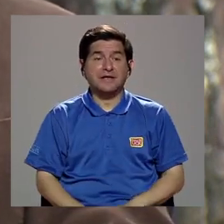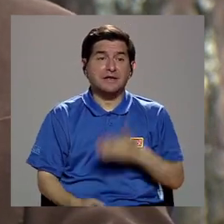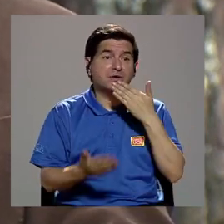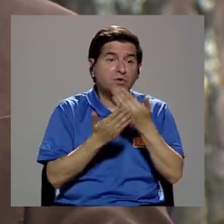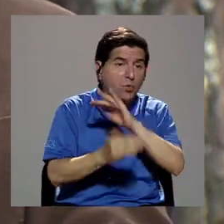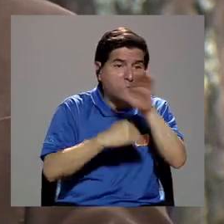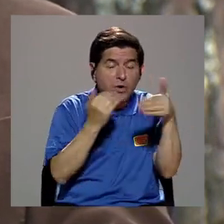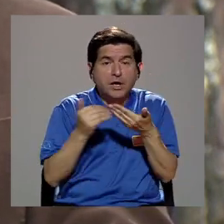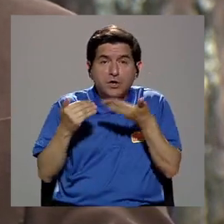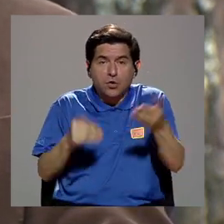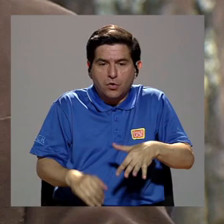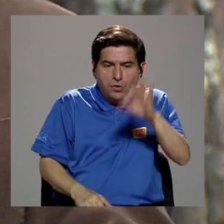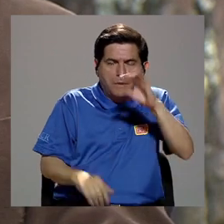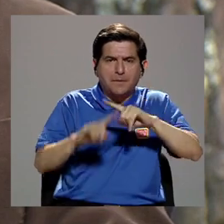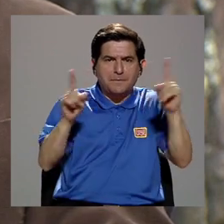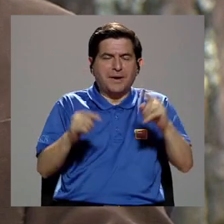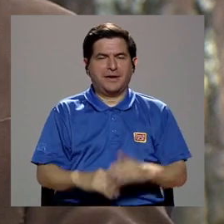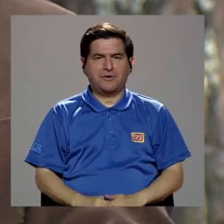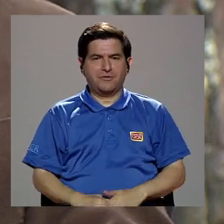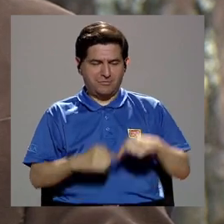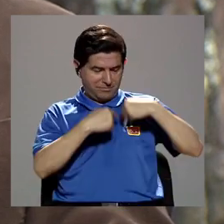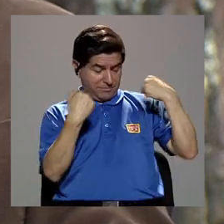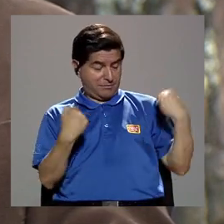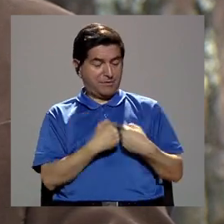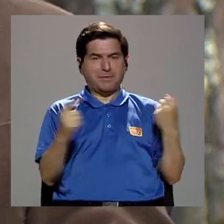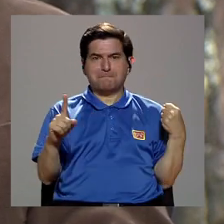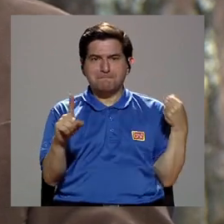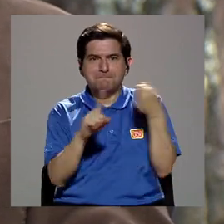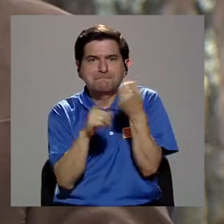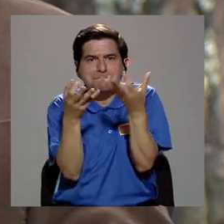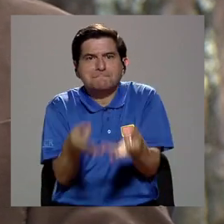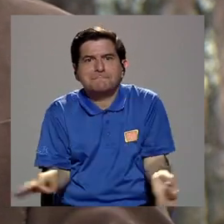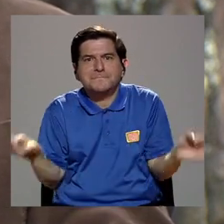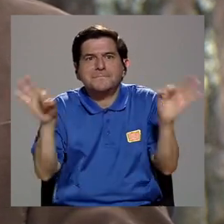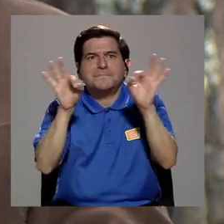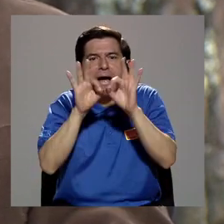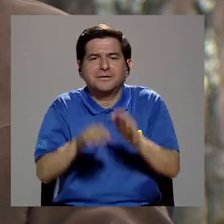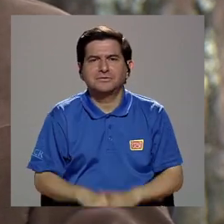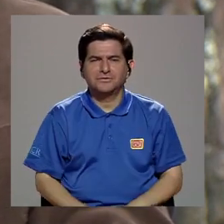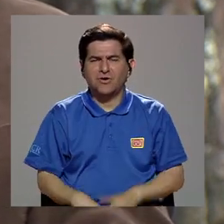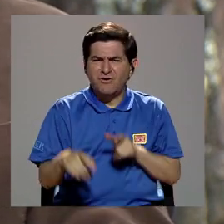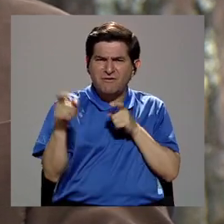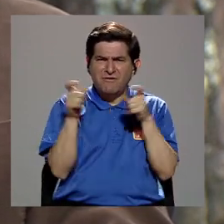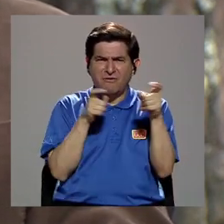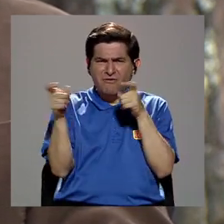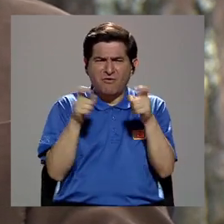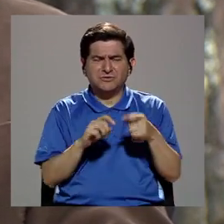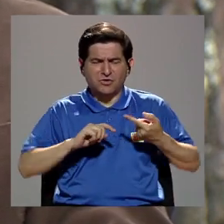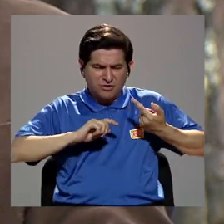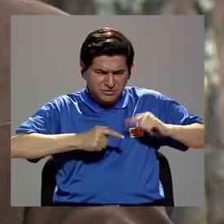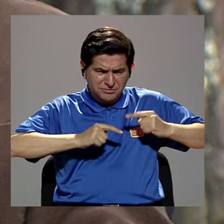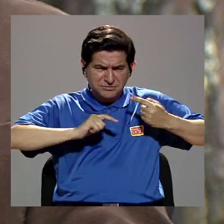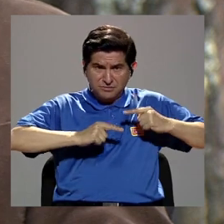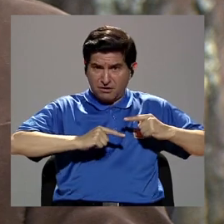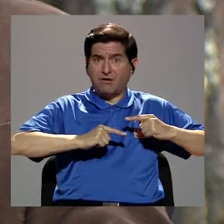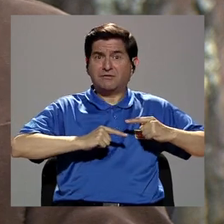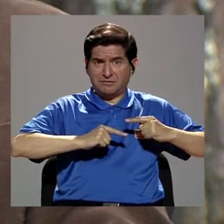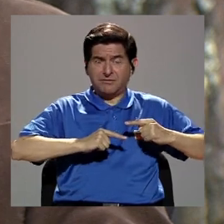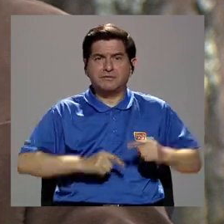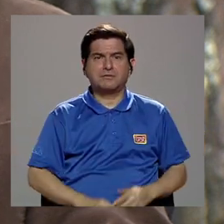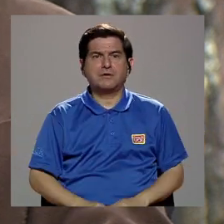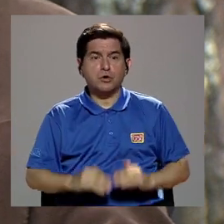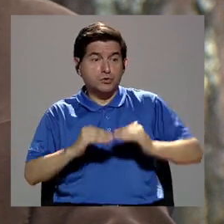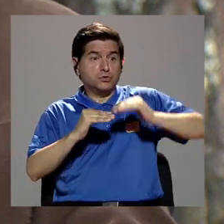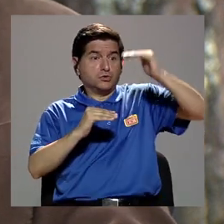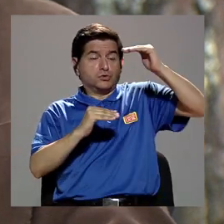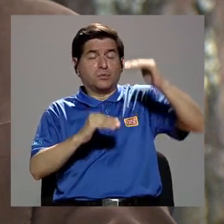las cosas. Pero a nivel cardiovascular tiene un impacto muy importante porque controla mucho también el tema de dolores.